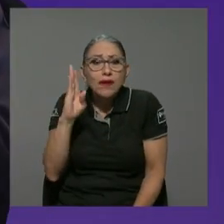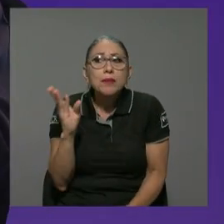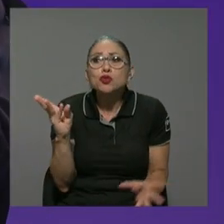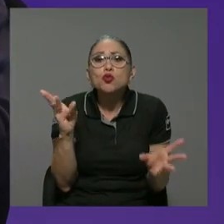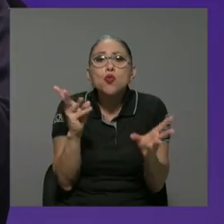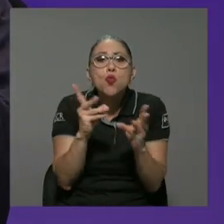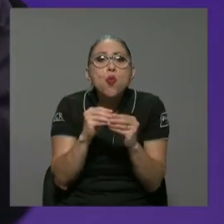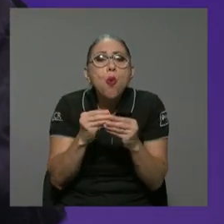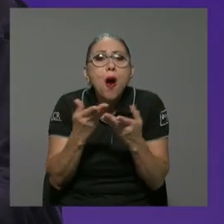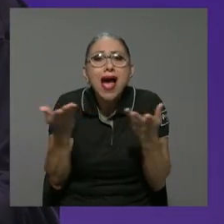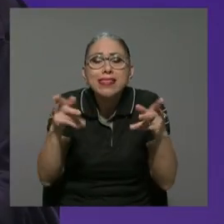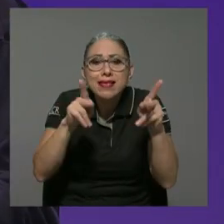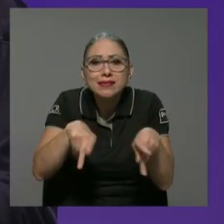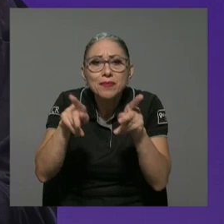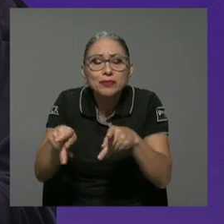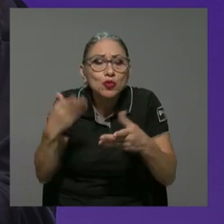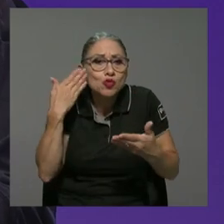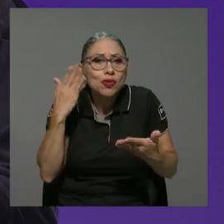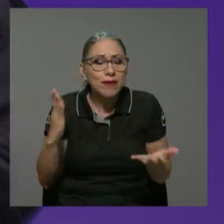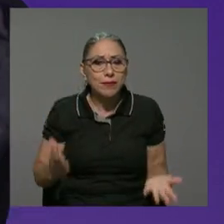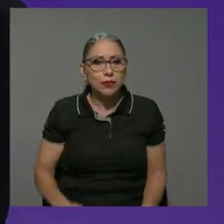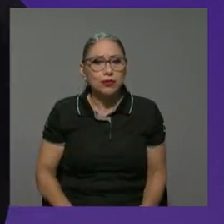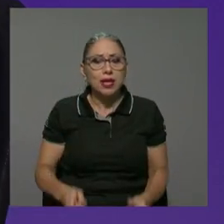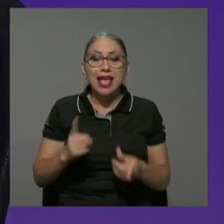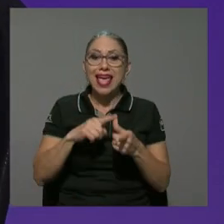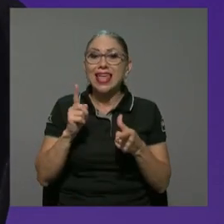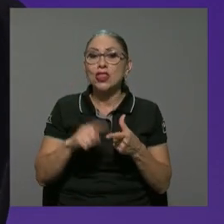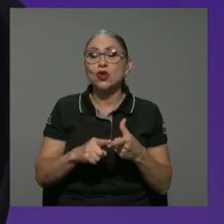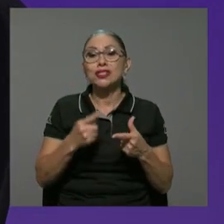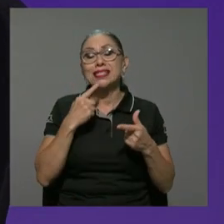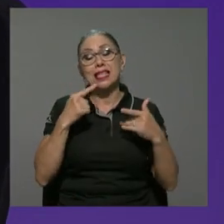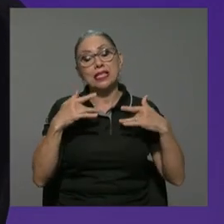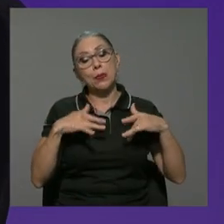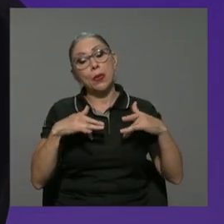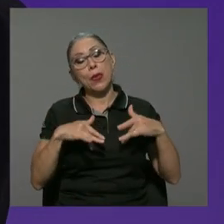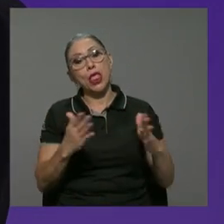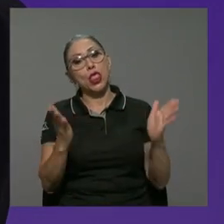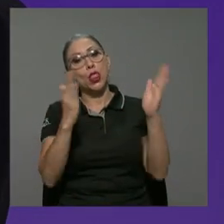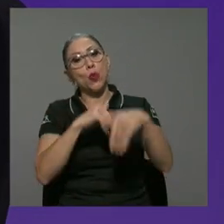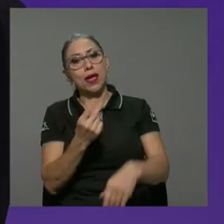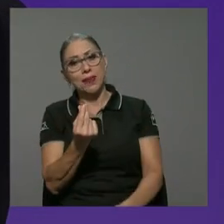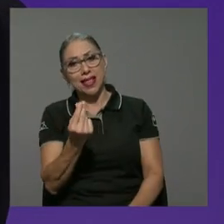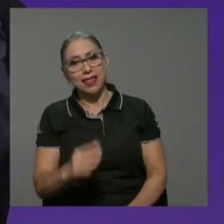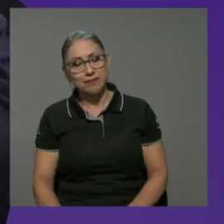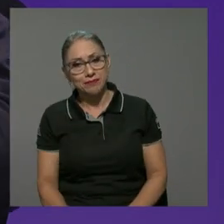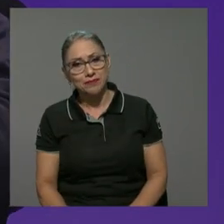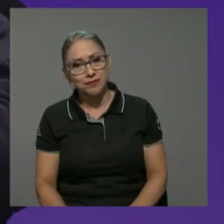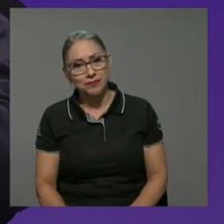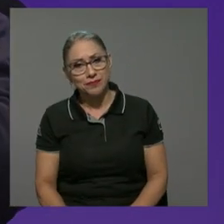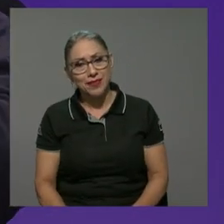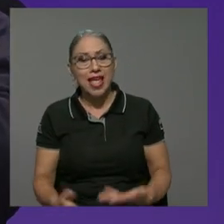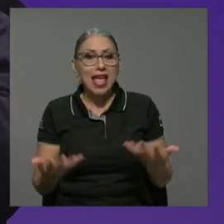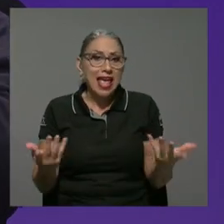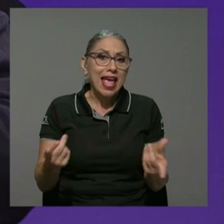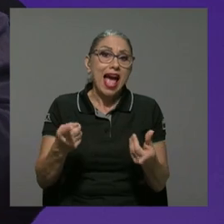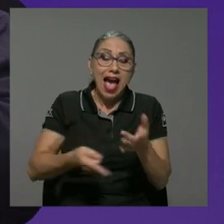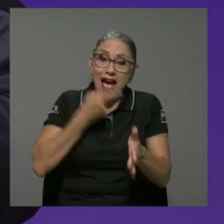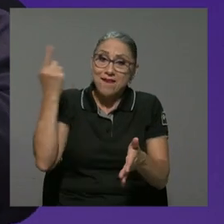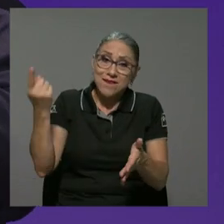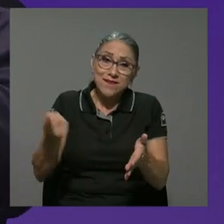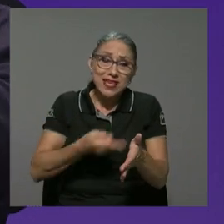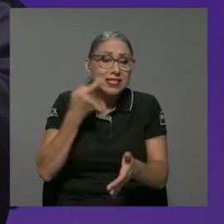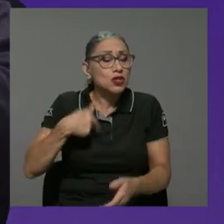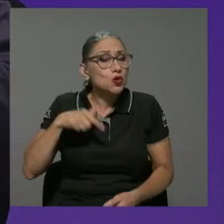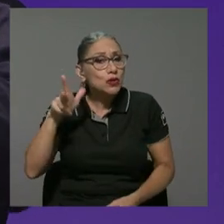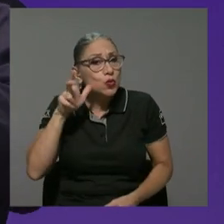Entonces, el argumento es no hay plata, ¿verdad? Es decir, incluso algunas veces he